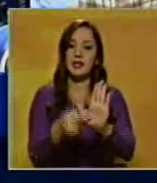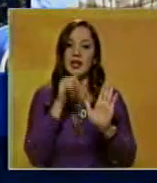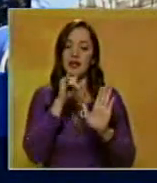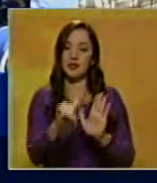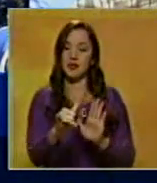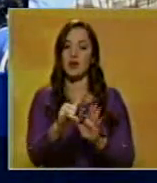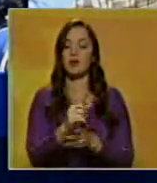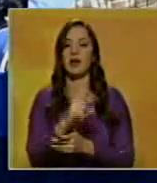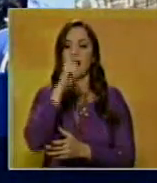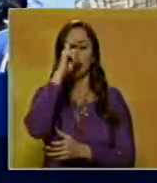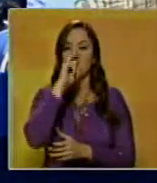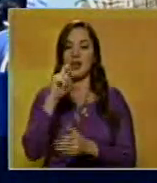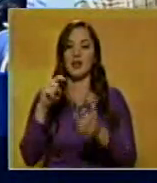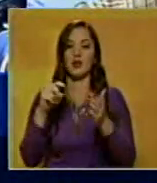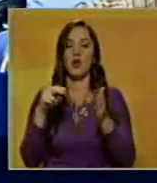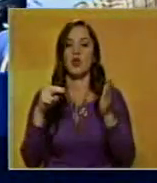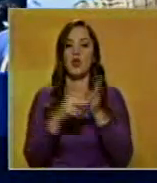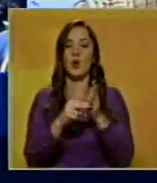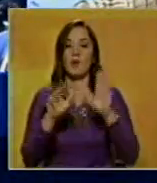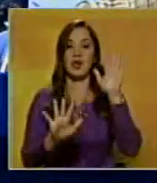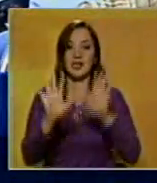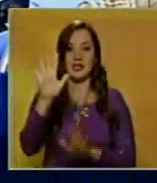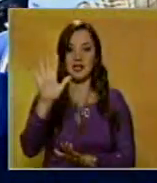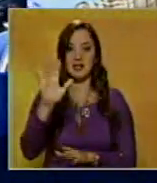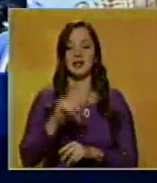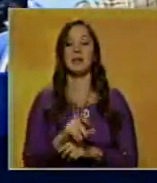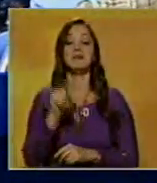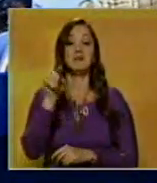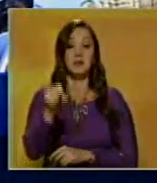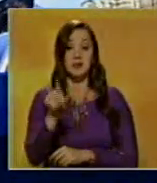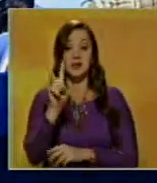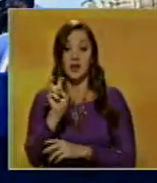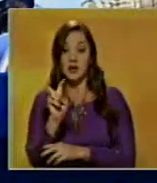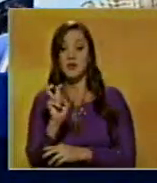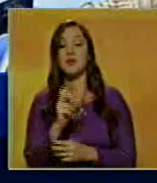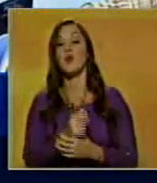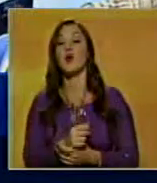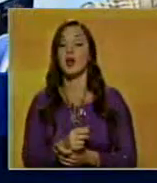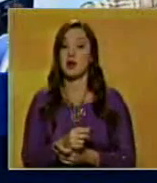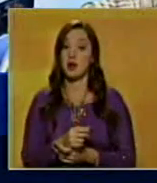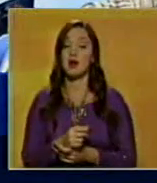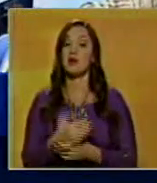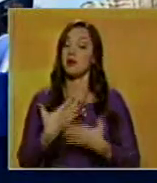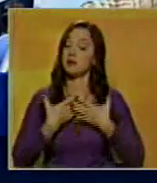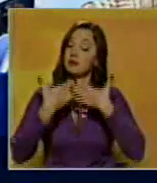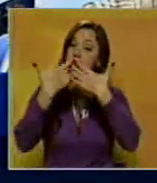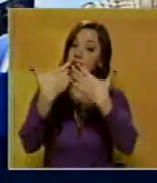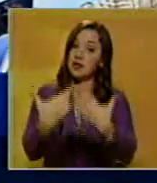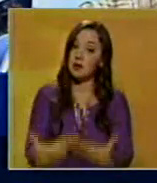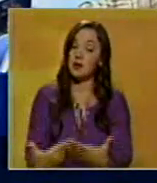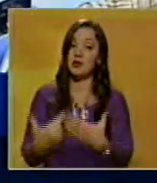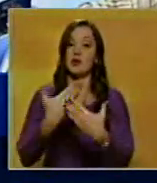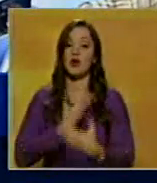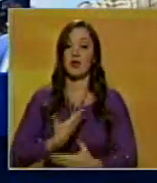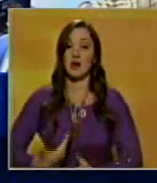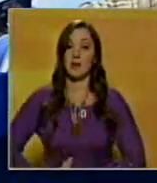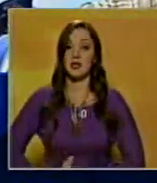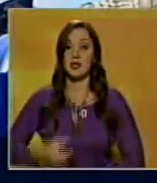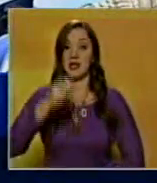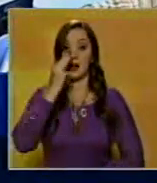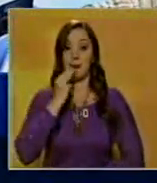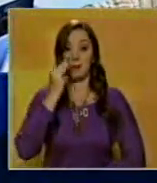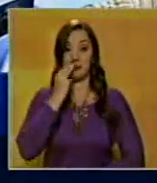año 2015. Esta sería una nueva señal por parte del jefe del Estado, del jefe del